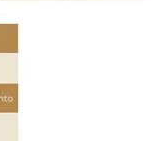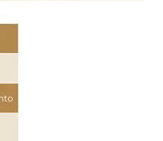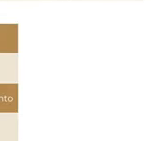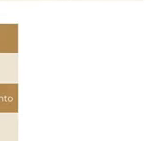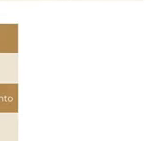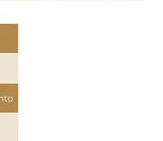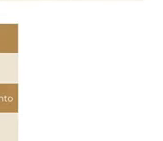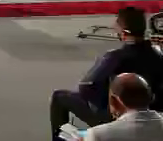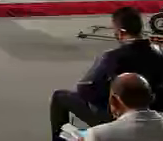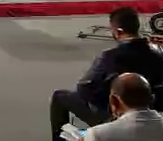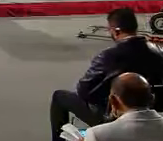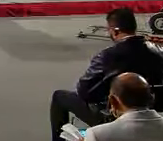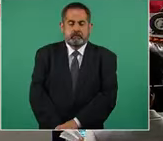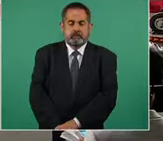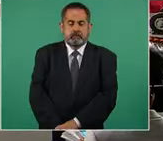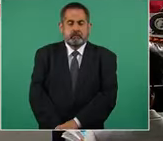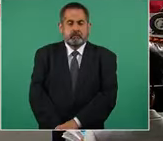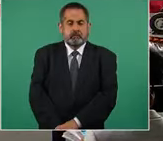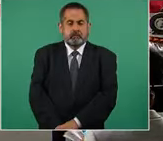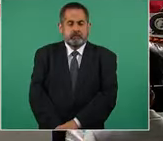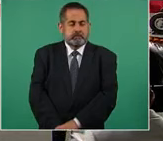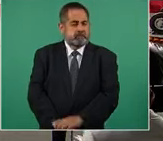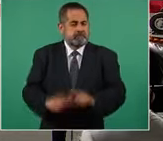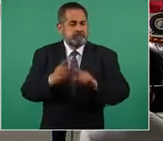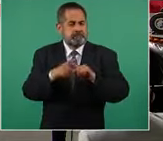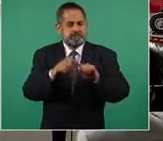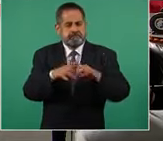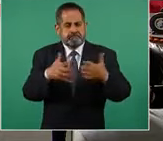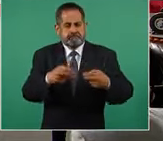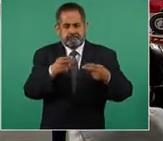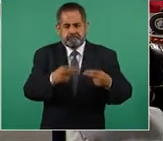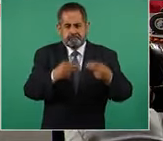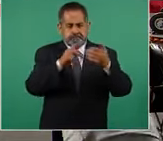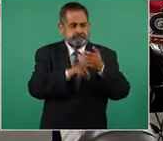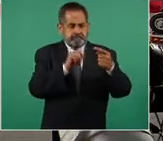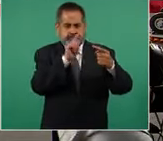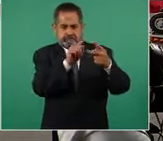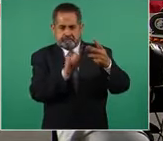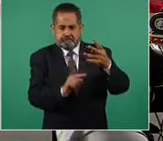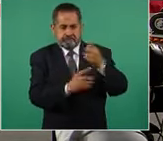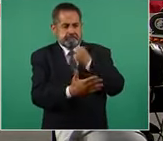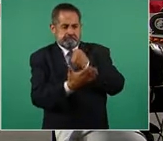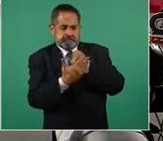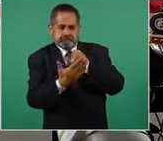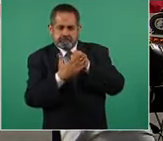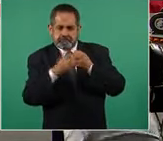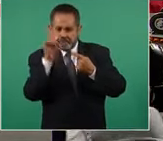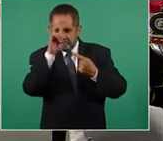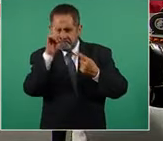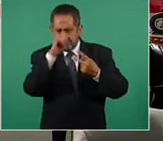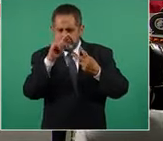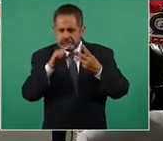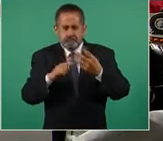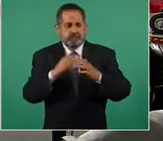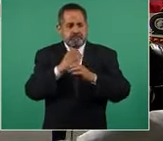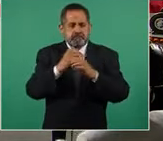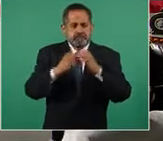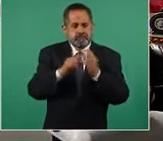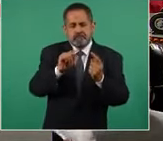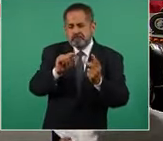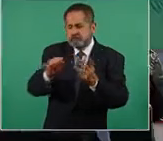lo que eran material rodante, INECO, otra empresa ibérica que estuvo también viendo los aspectos técnicos del